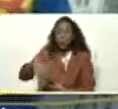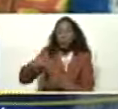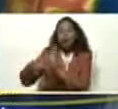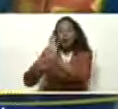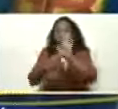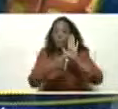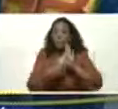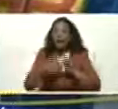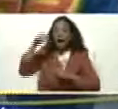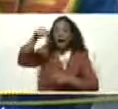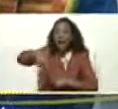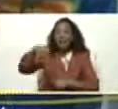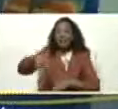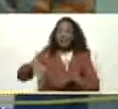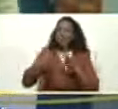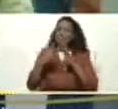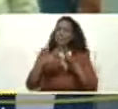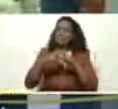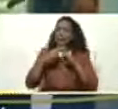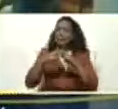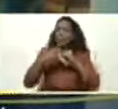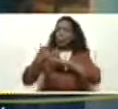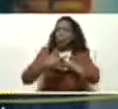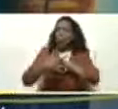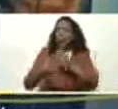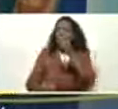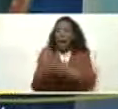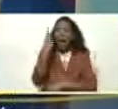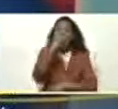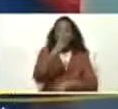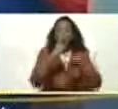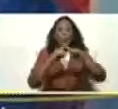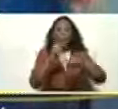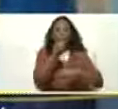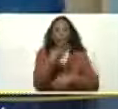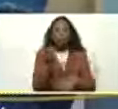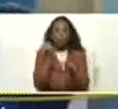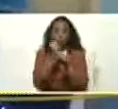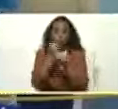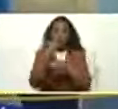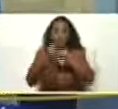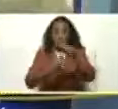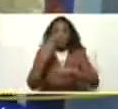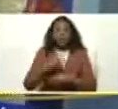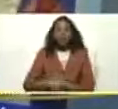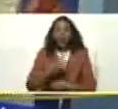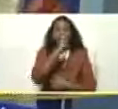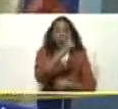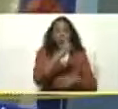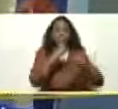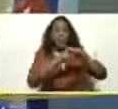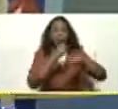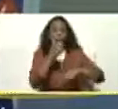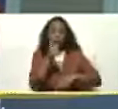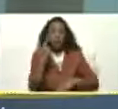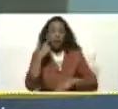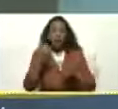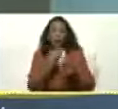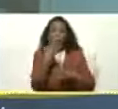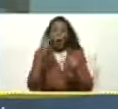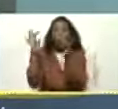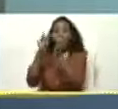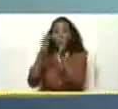representado esta herramienta presidente creada por usted del 1 por 10 del buen gobierno correcto en el uno el uno por día del buen